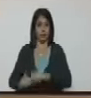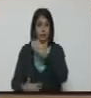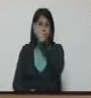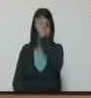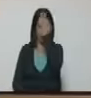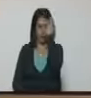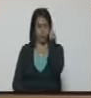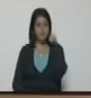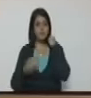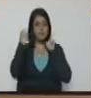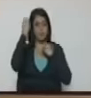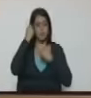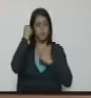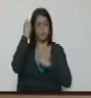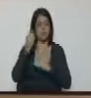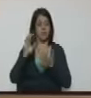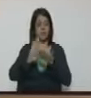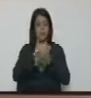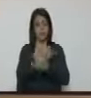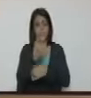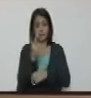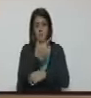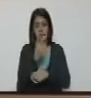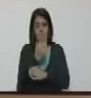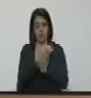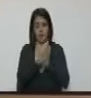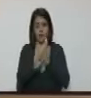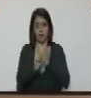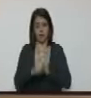presidente. En consideración la supresión del artículo 22.